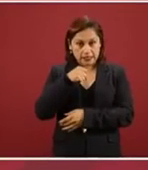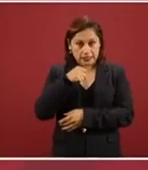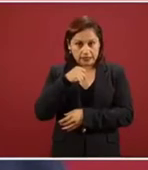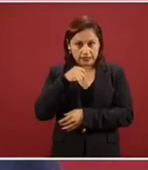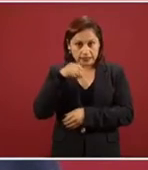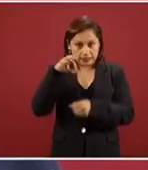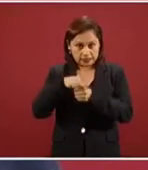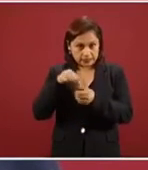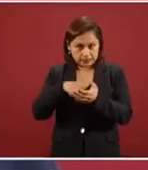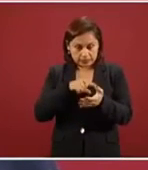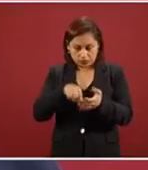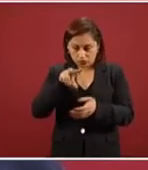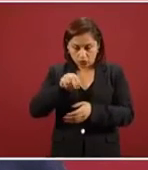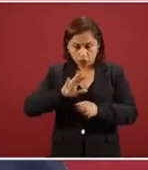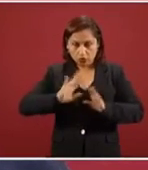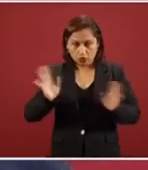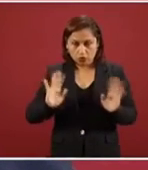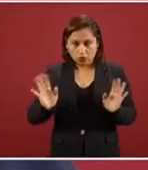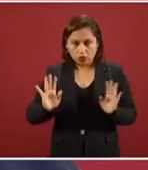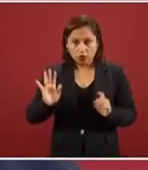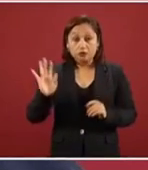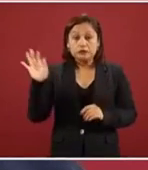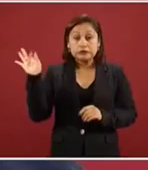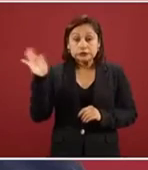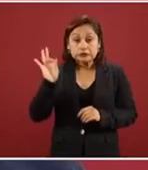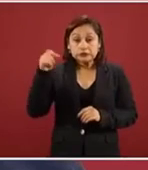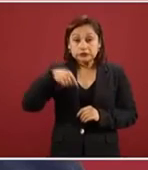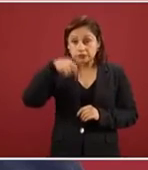la situación de México